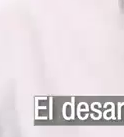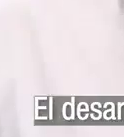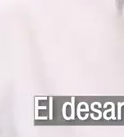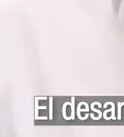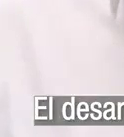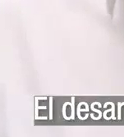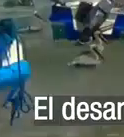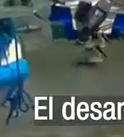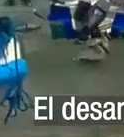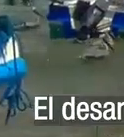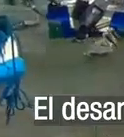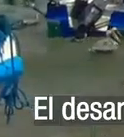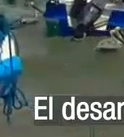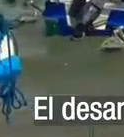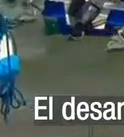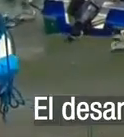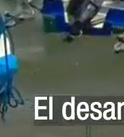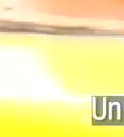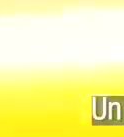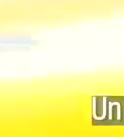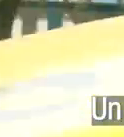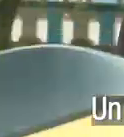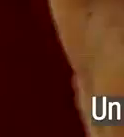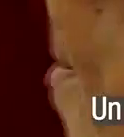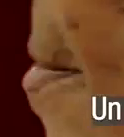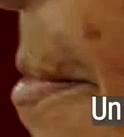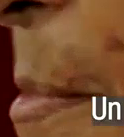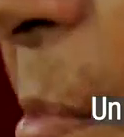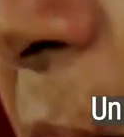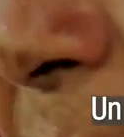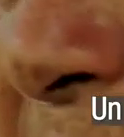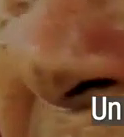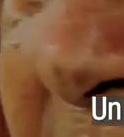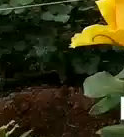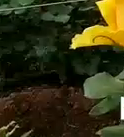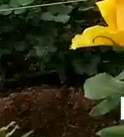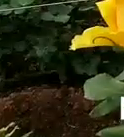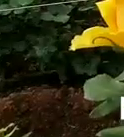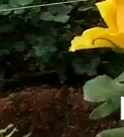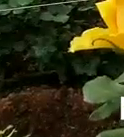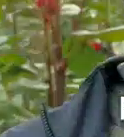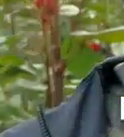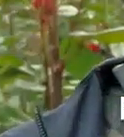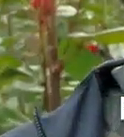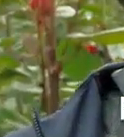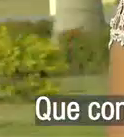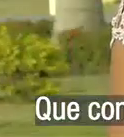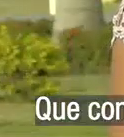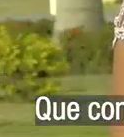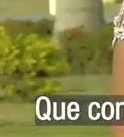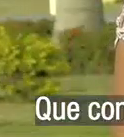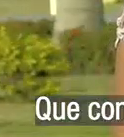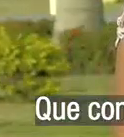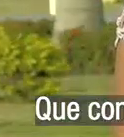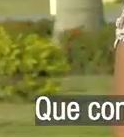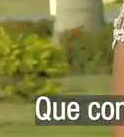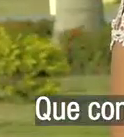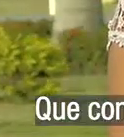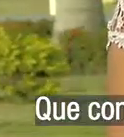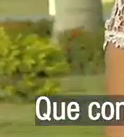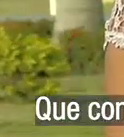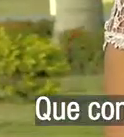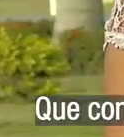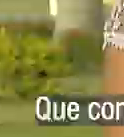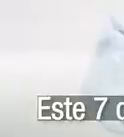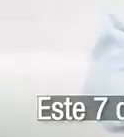El desarrollo de la pesca artesanal e industrial. Un seguro real para una vejez digna. Hacer productiva nuestra tierra. Que con Gustavo Larrea ese sueño